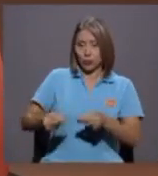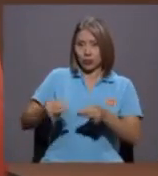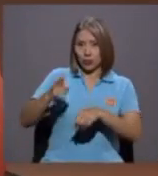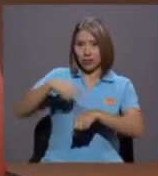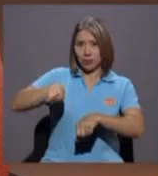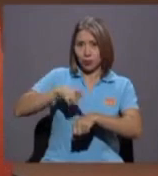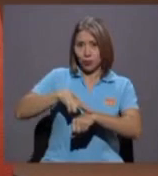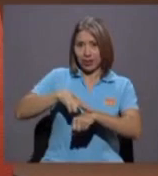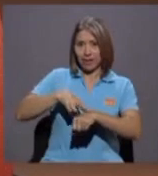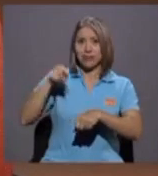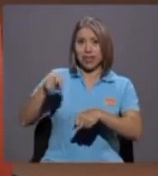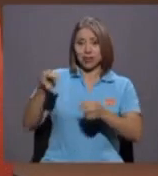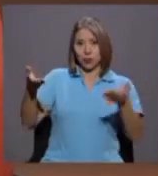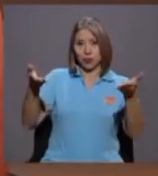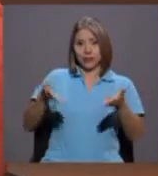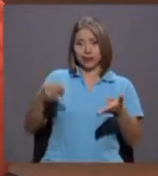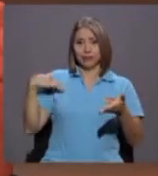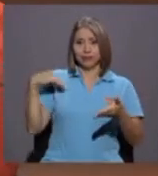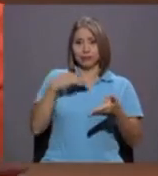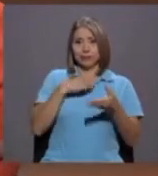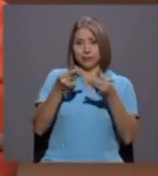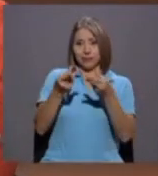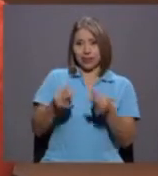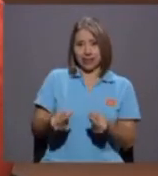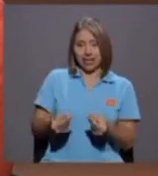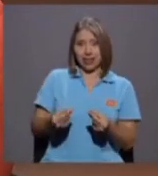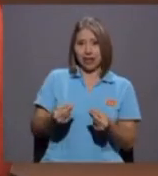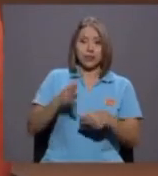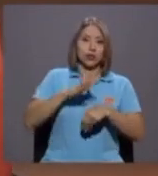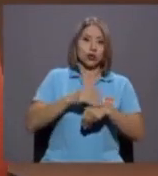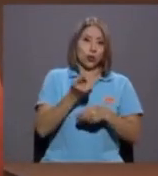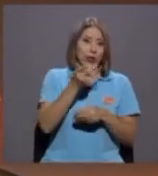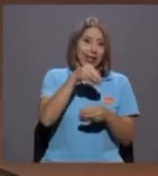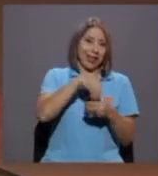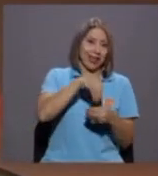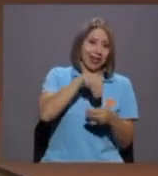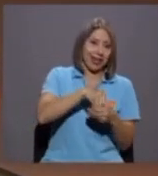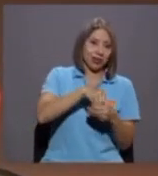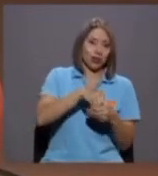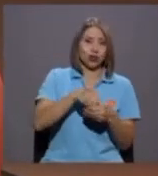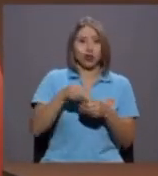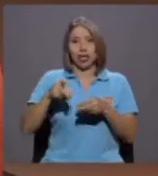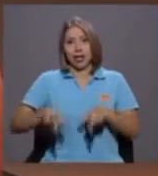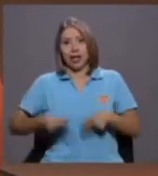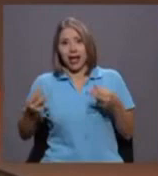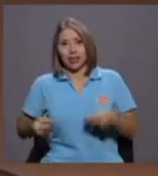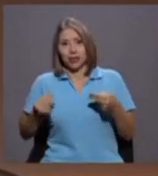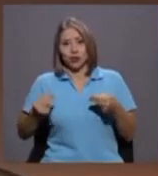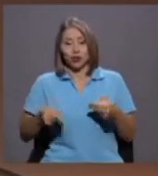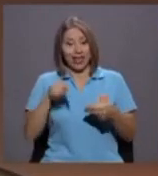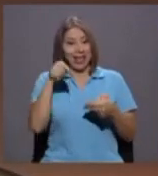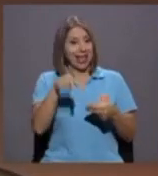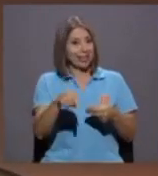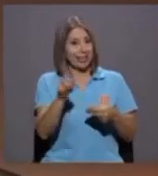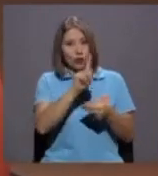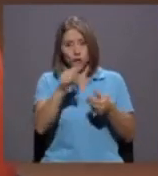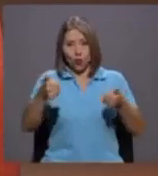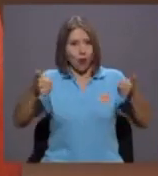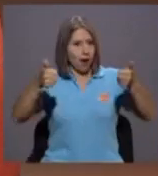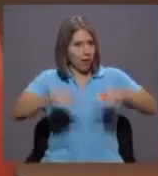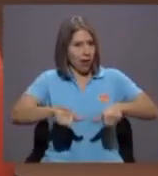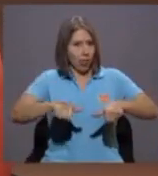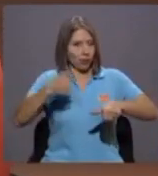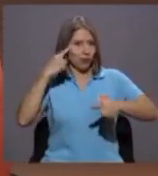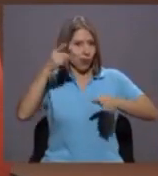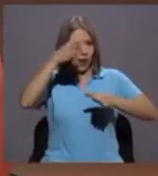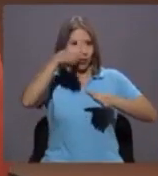que presenta el Ministerio de Hacienda sobre los ingresos y los gastos, no fue avalado por la Contraloría. Una vez más